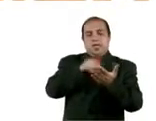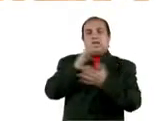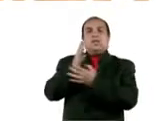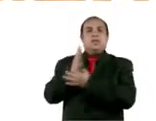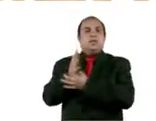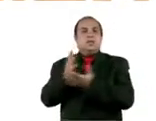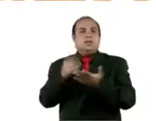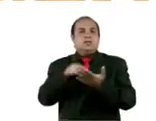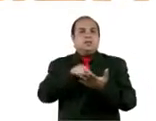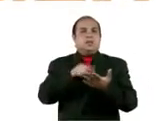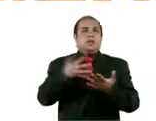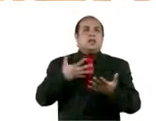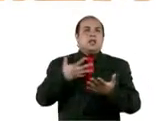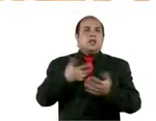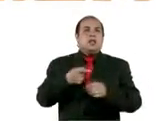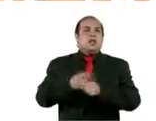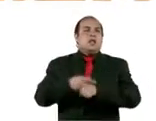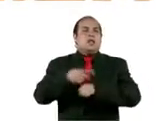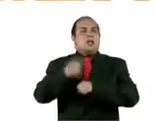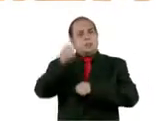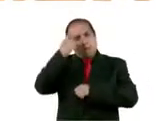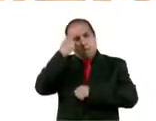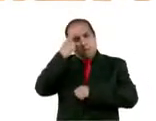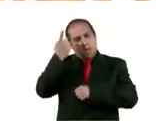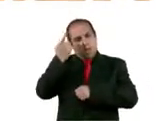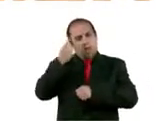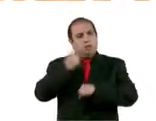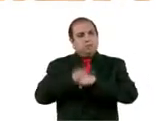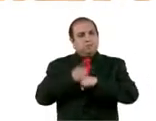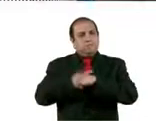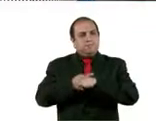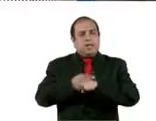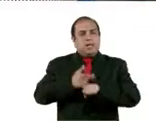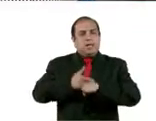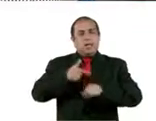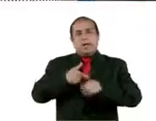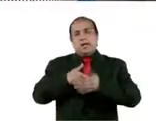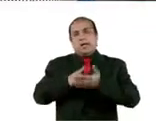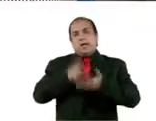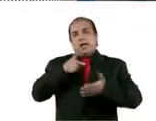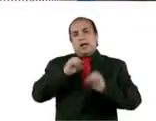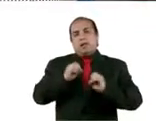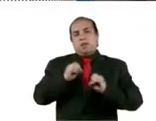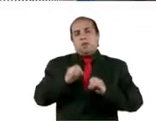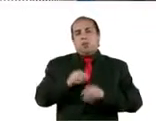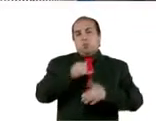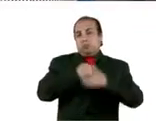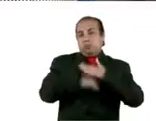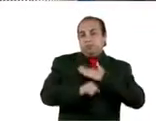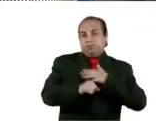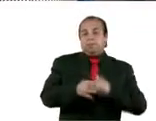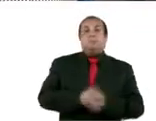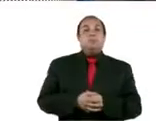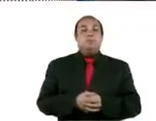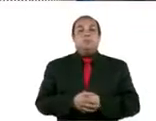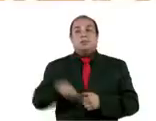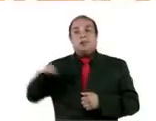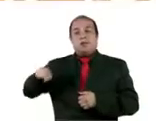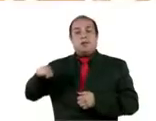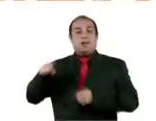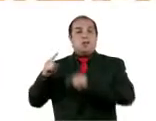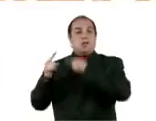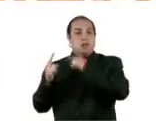una psicosis grave, que tiene una esquizofrenia profunda, y el médico lo que valora es